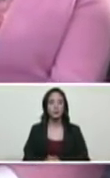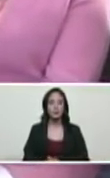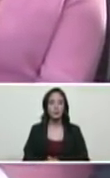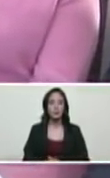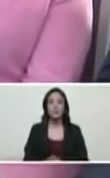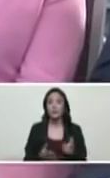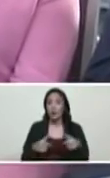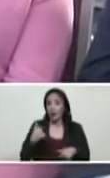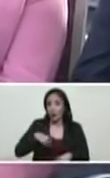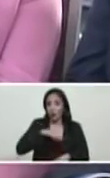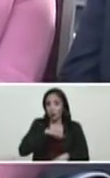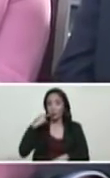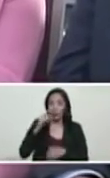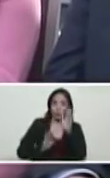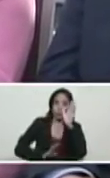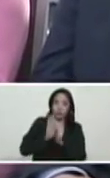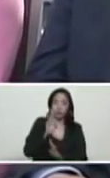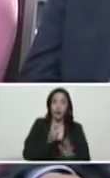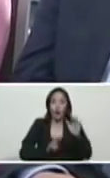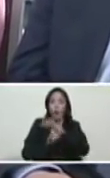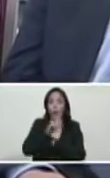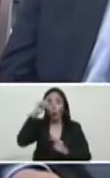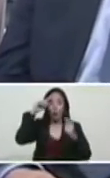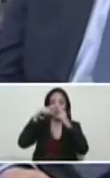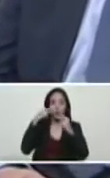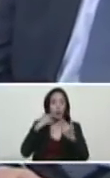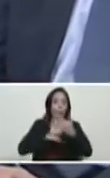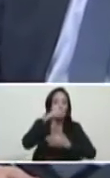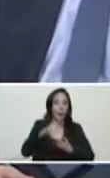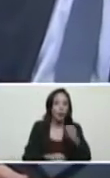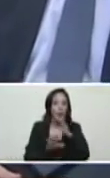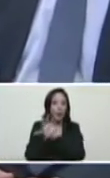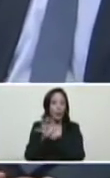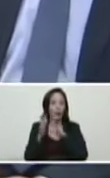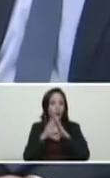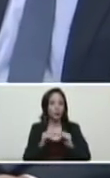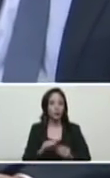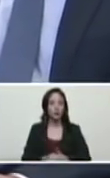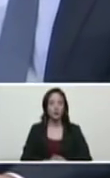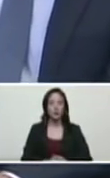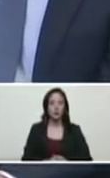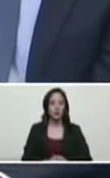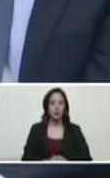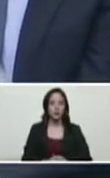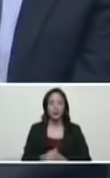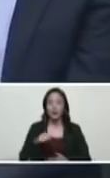nosotros tenemos que desarrollar esas dos líneas en el Plan de la Patria, porque Venezuela